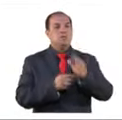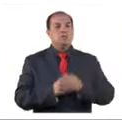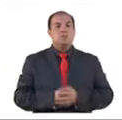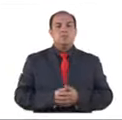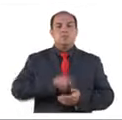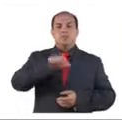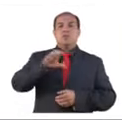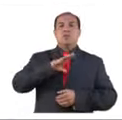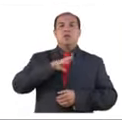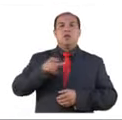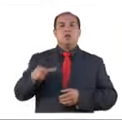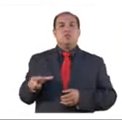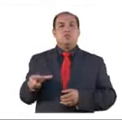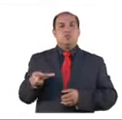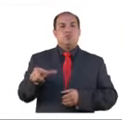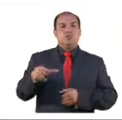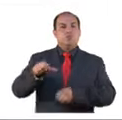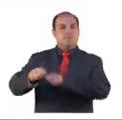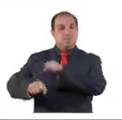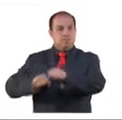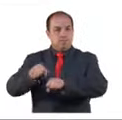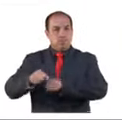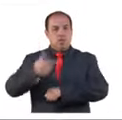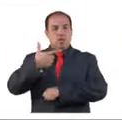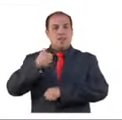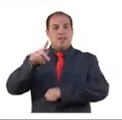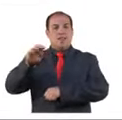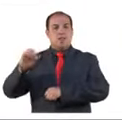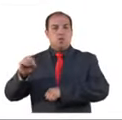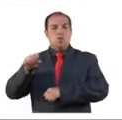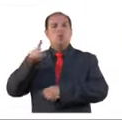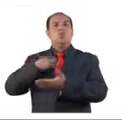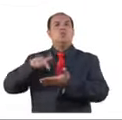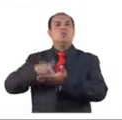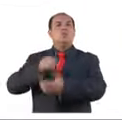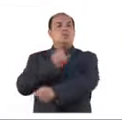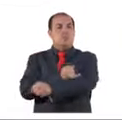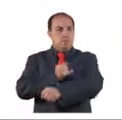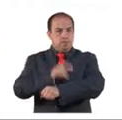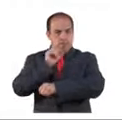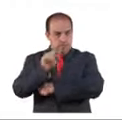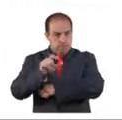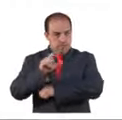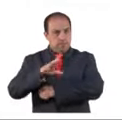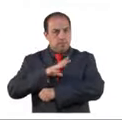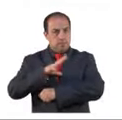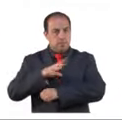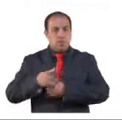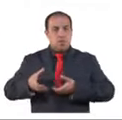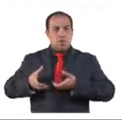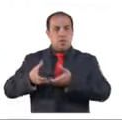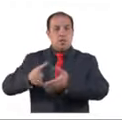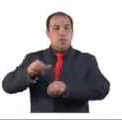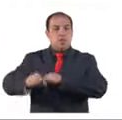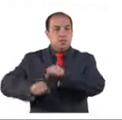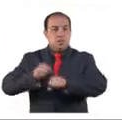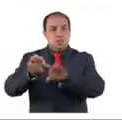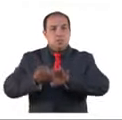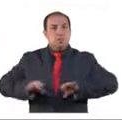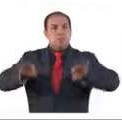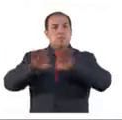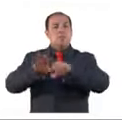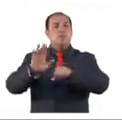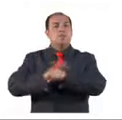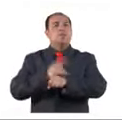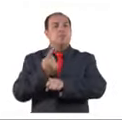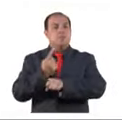Después tenemos la ciclovía Guelatao, que esto es en Iztapalapa. Esta también es una ciclovía muy importante porque lo que ofrece es una